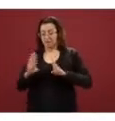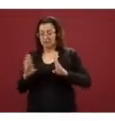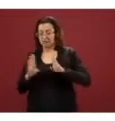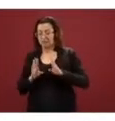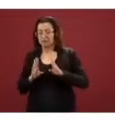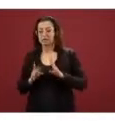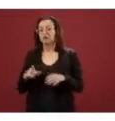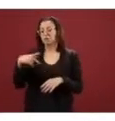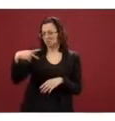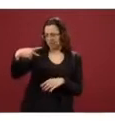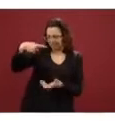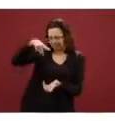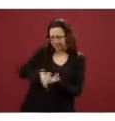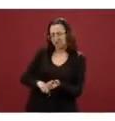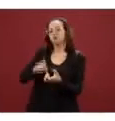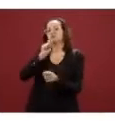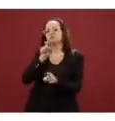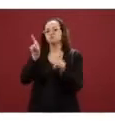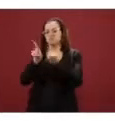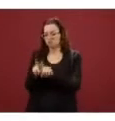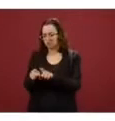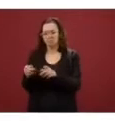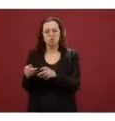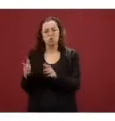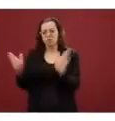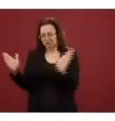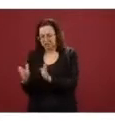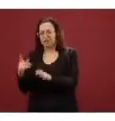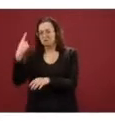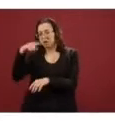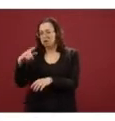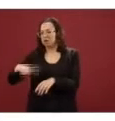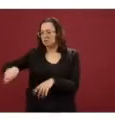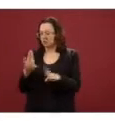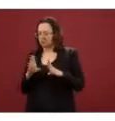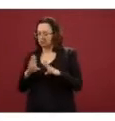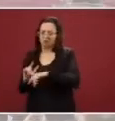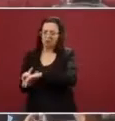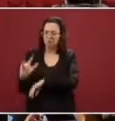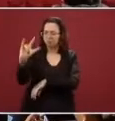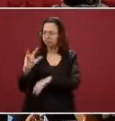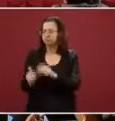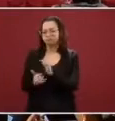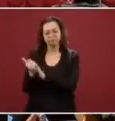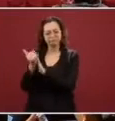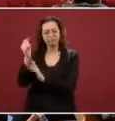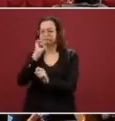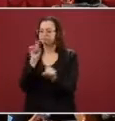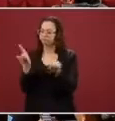vez dispone de su propia plataforma y sus calles de rodaje, también se avanza sin contratiempos. La siguiente, por